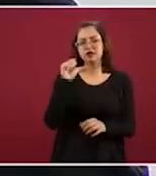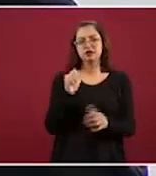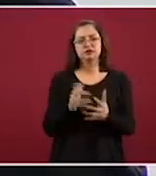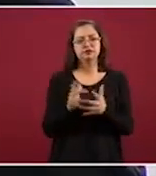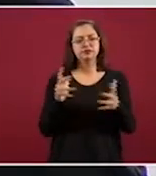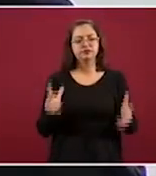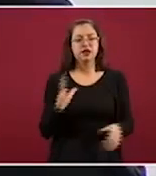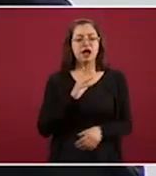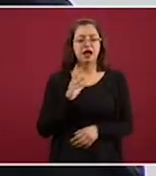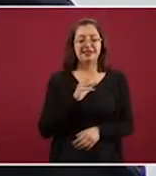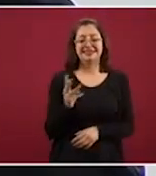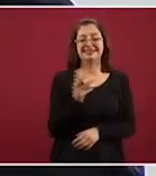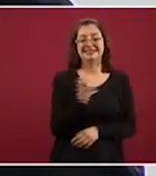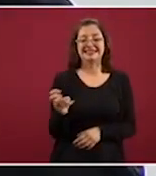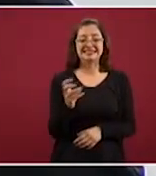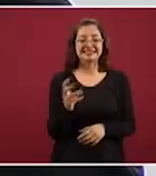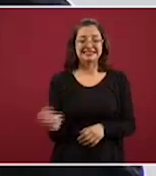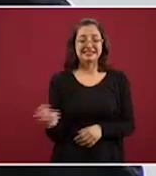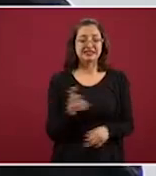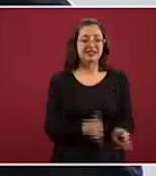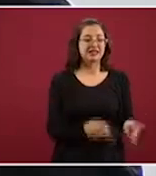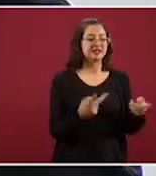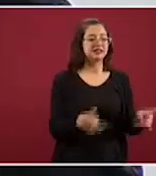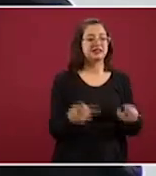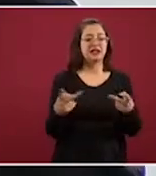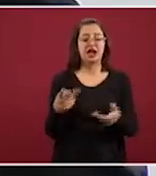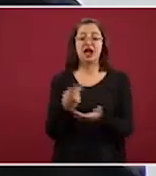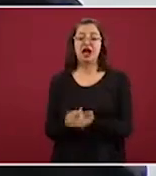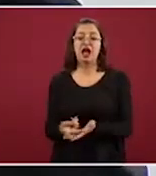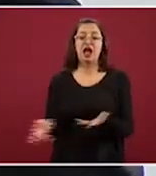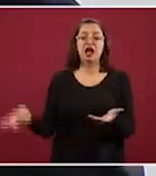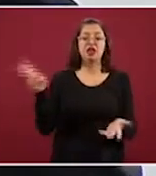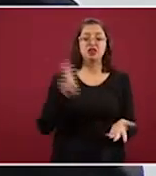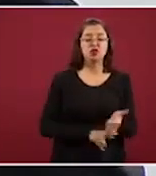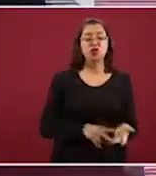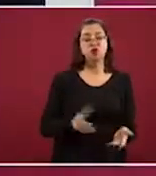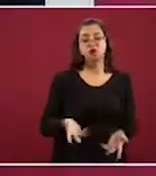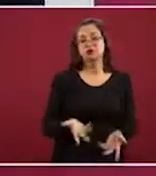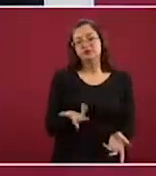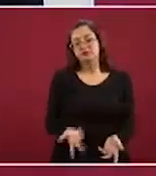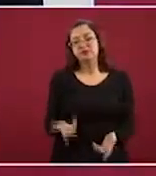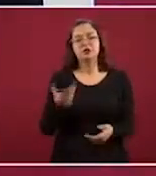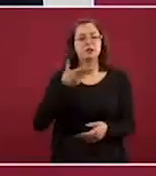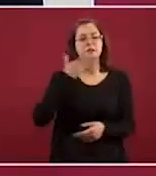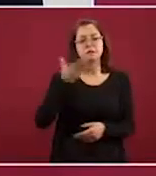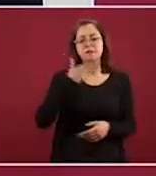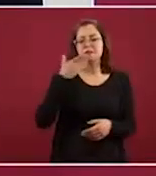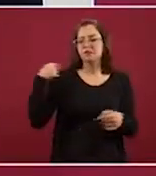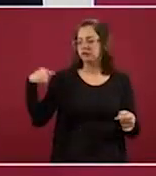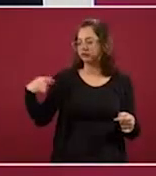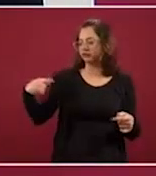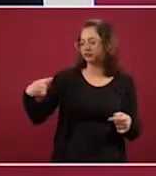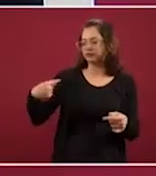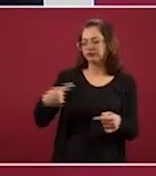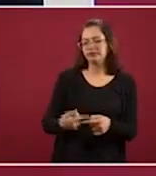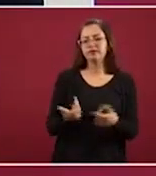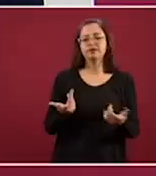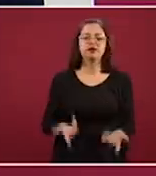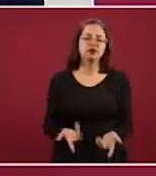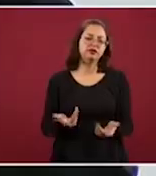hablando de 300 lotes y ahorita estamos presentando el doble de lo que usualmente hemos presentado como una subasta amplia, que